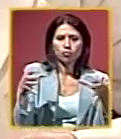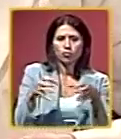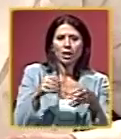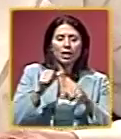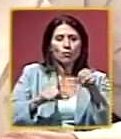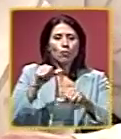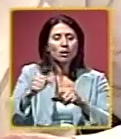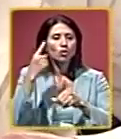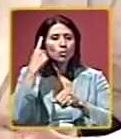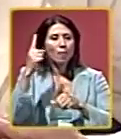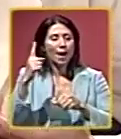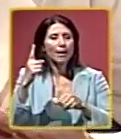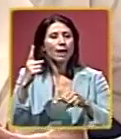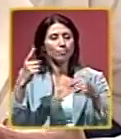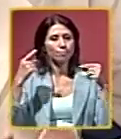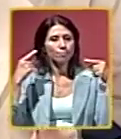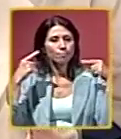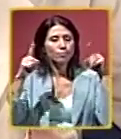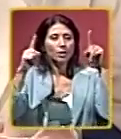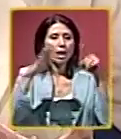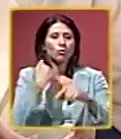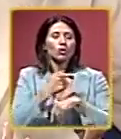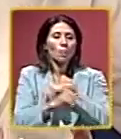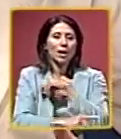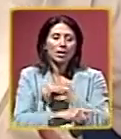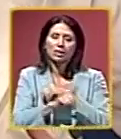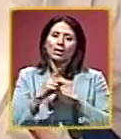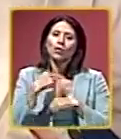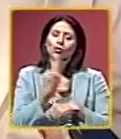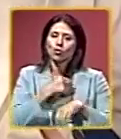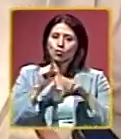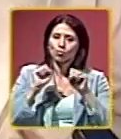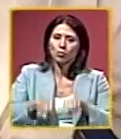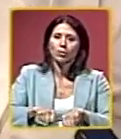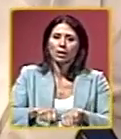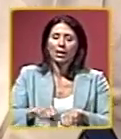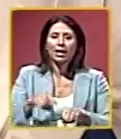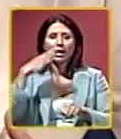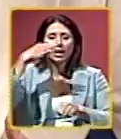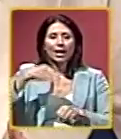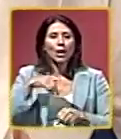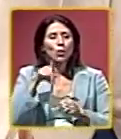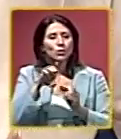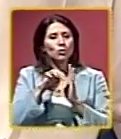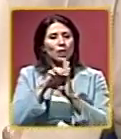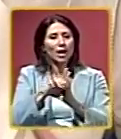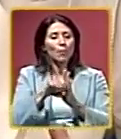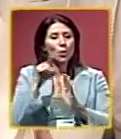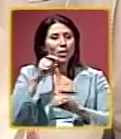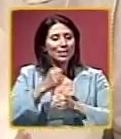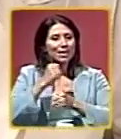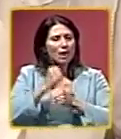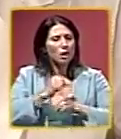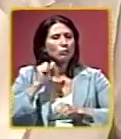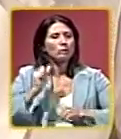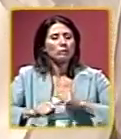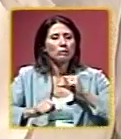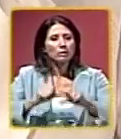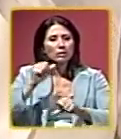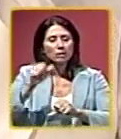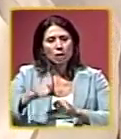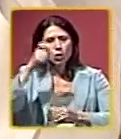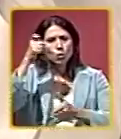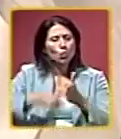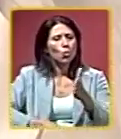adelante a nuestro país, lo logramos hacer. Creo que esto fue un ejemplo de ese trabajo. Fue un trabajo duro, fue un trabajo de